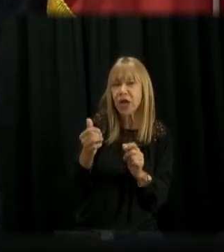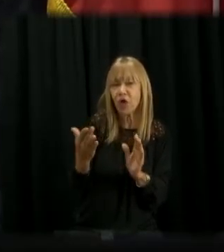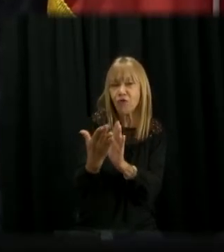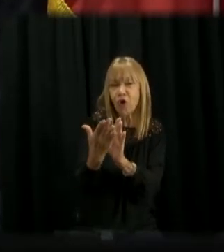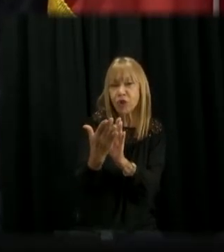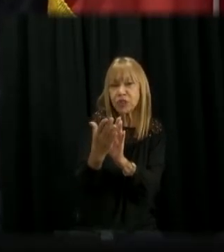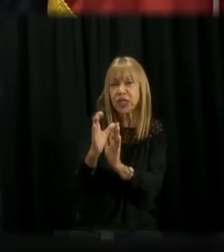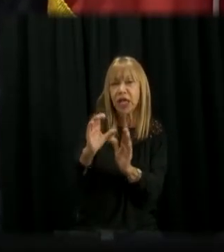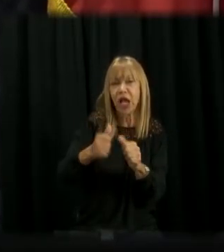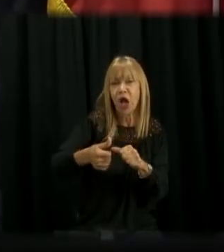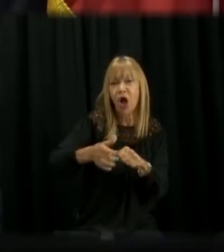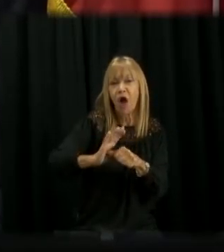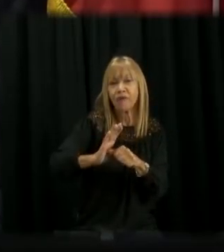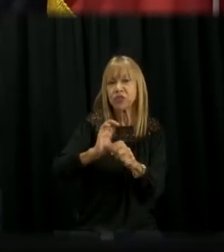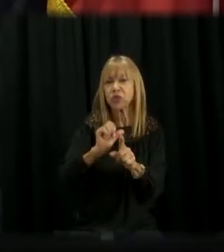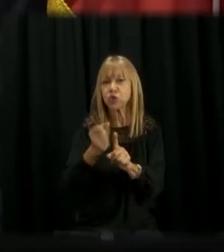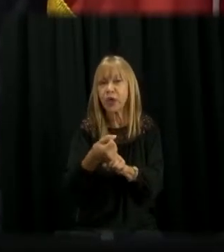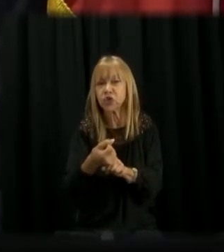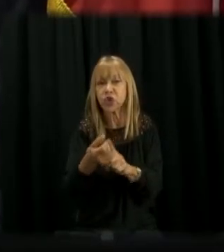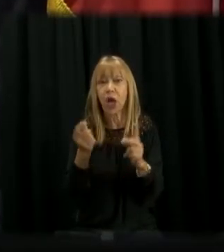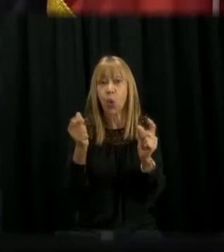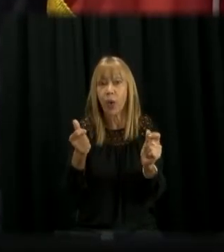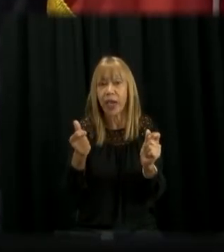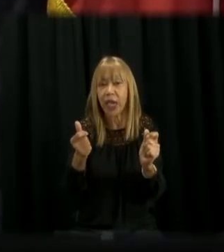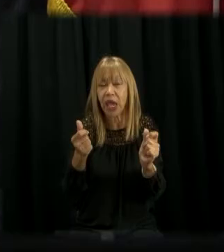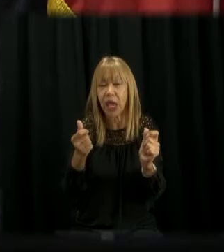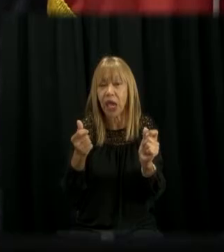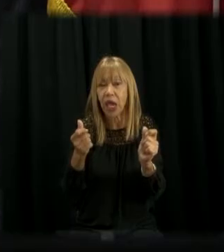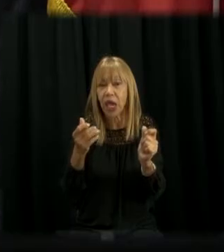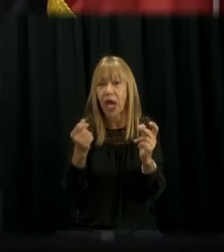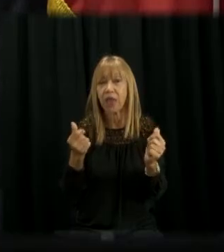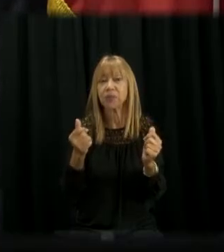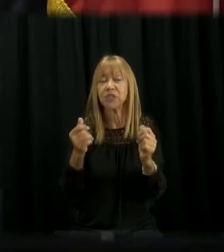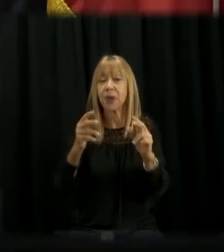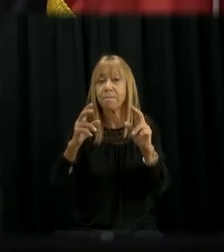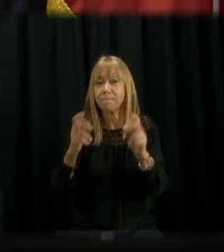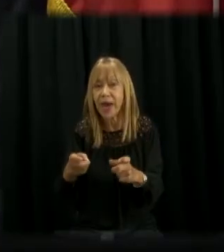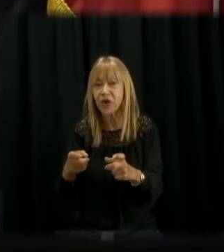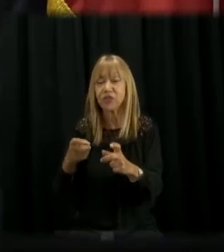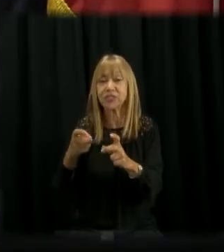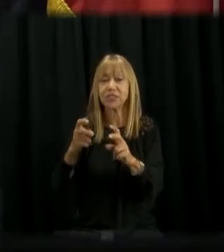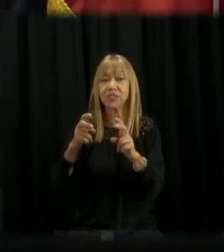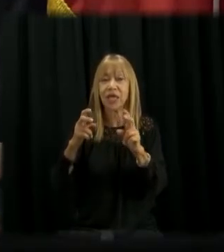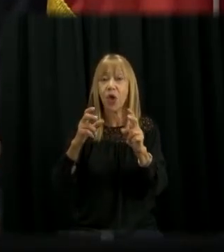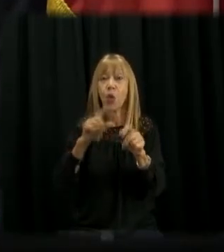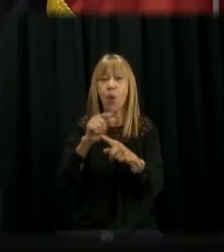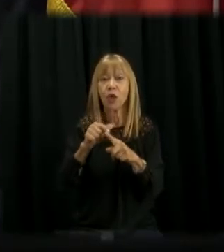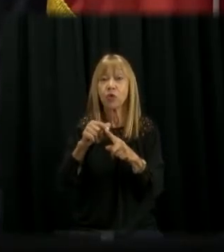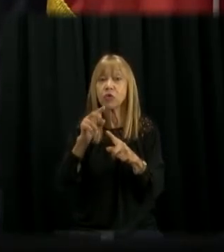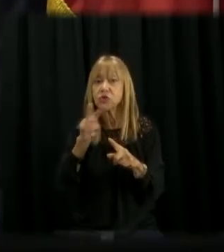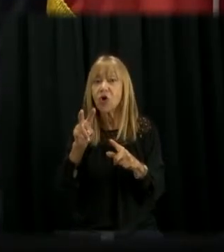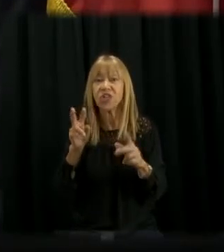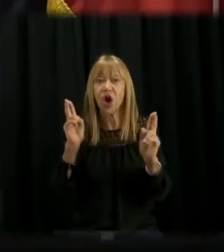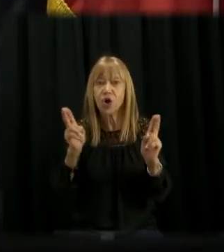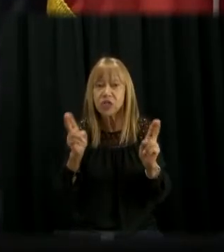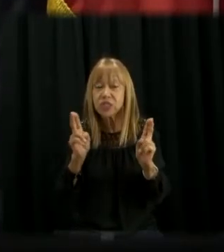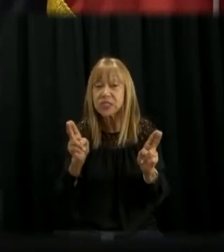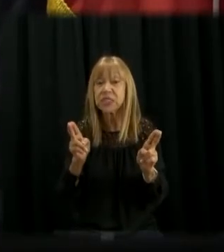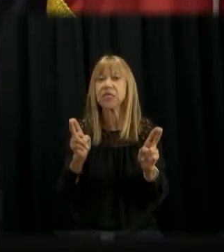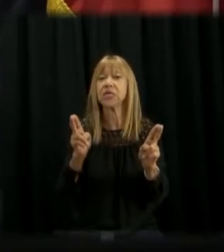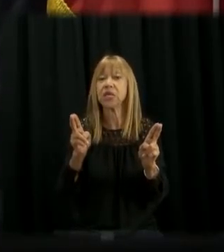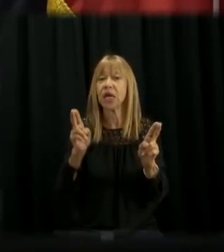mismo que ha confrontado la situación del COVID de una manera rápida